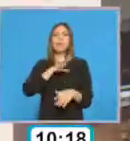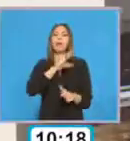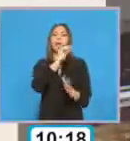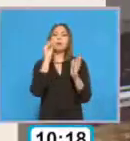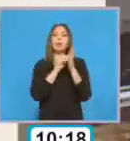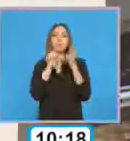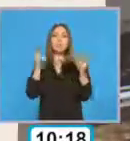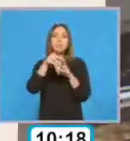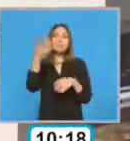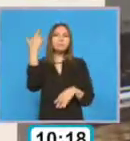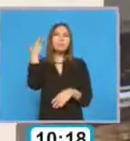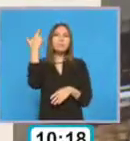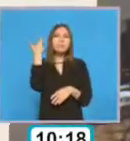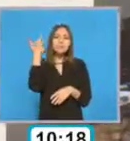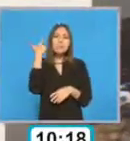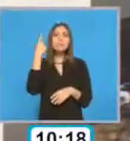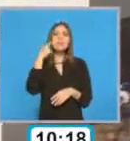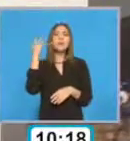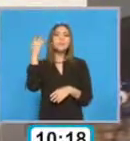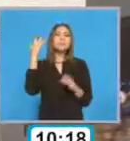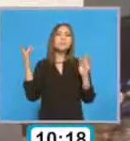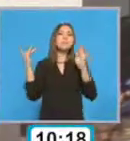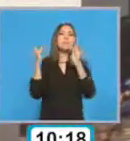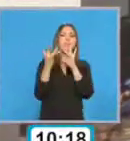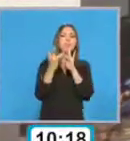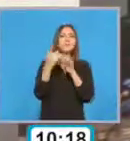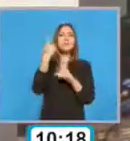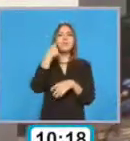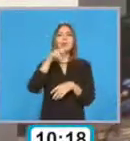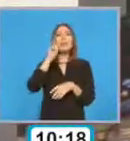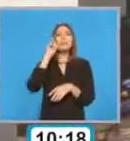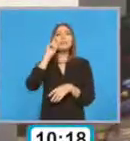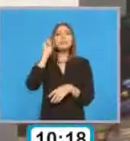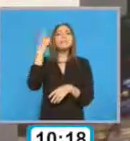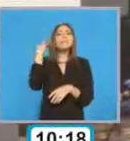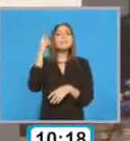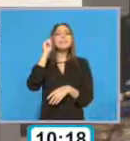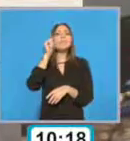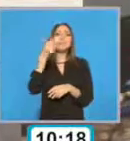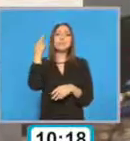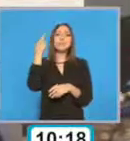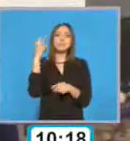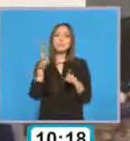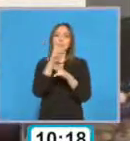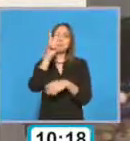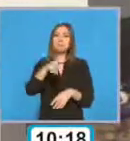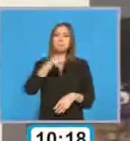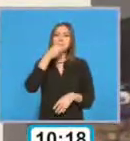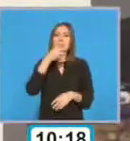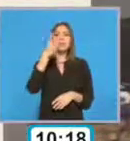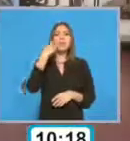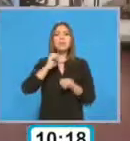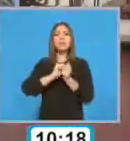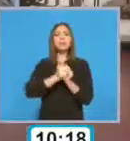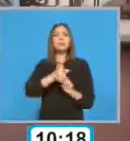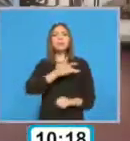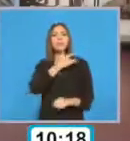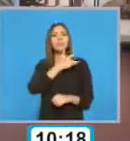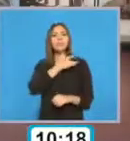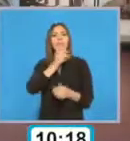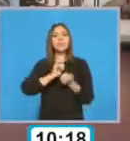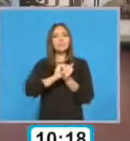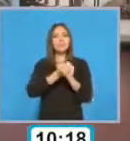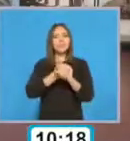a que conectes, a que te acerques y que escuches música muy bien hecha, de buena calidad y que busca crear un poquito de conciencia. Y exactamente